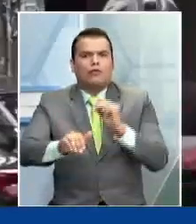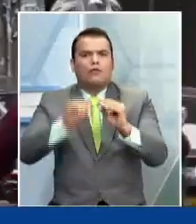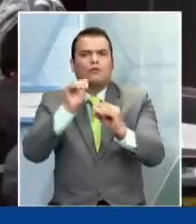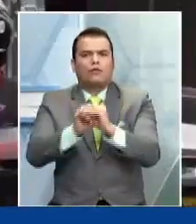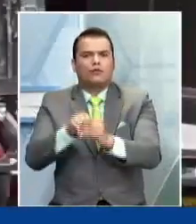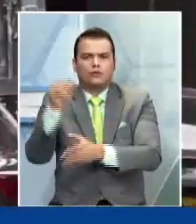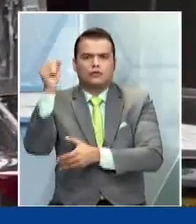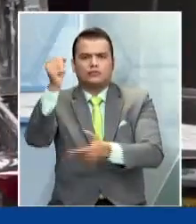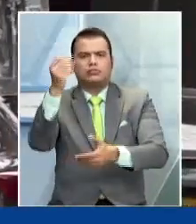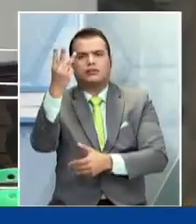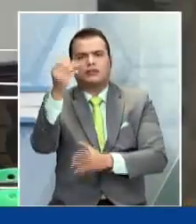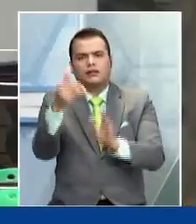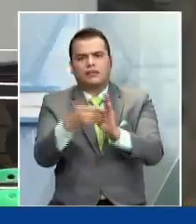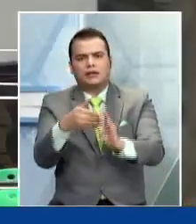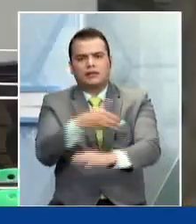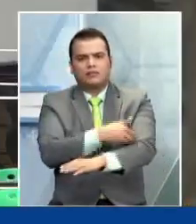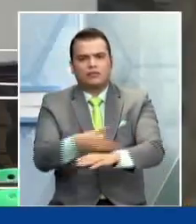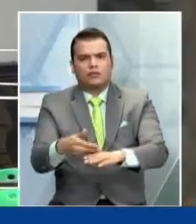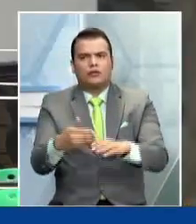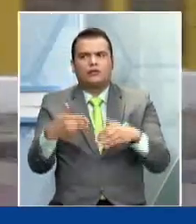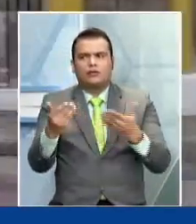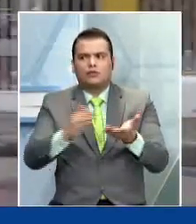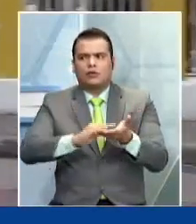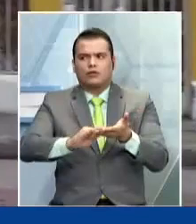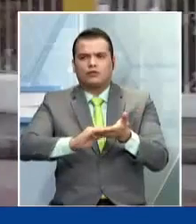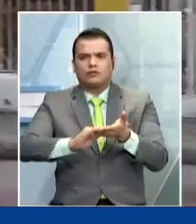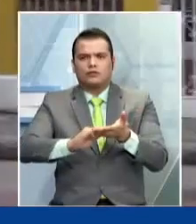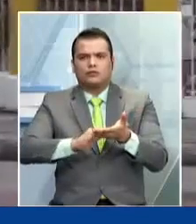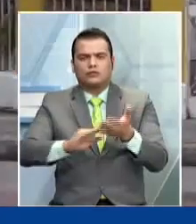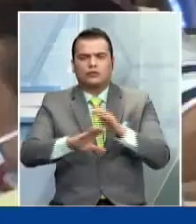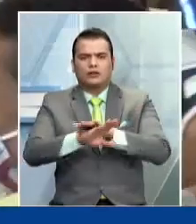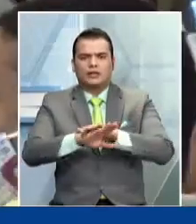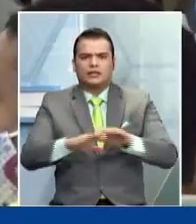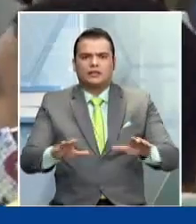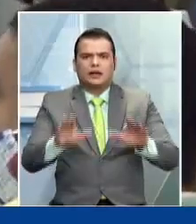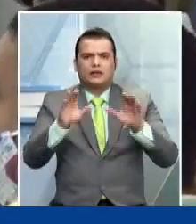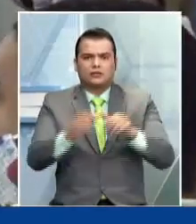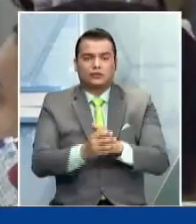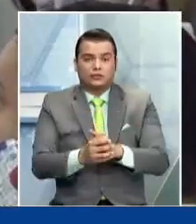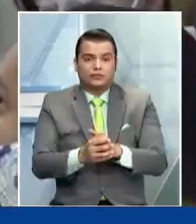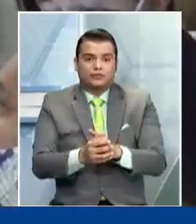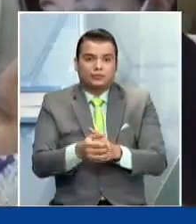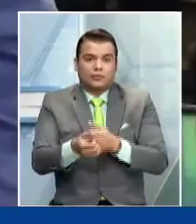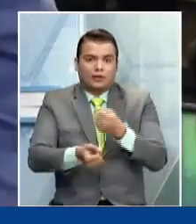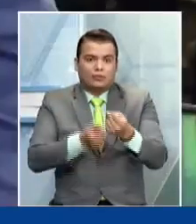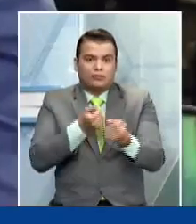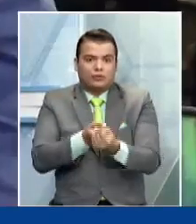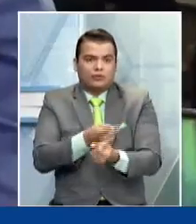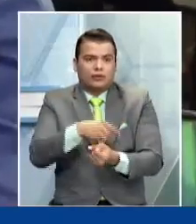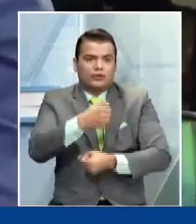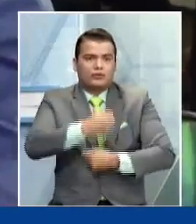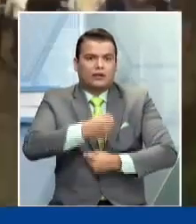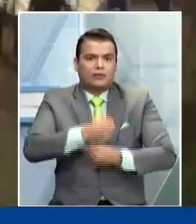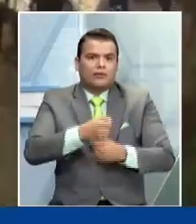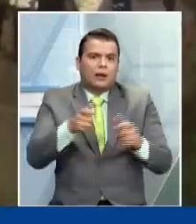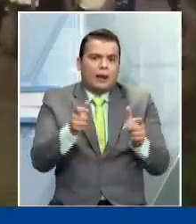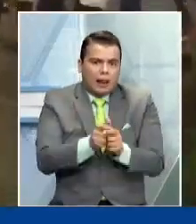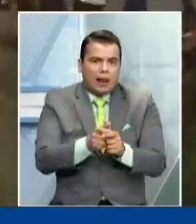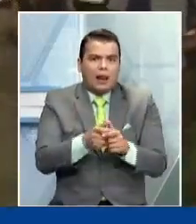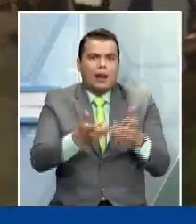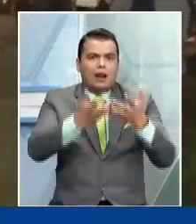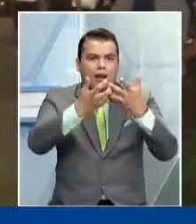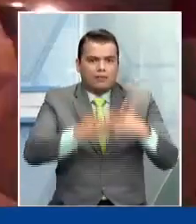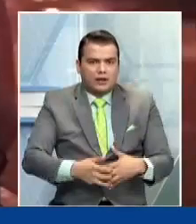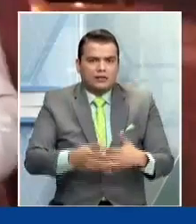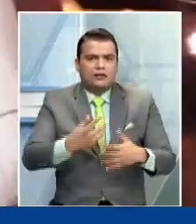30 mil millones de pesos para comenzar a dar respuesta a estas necesidades que tienen los empresarios independientes, pequeños, que es los que hemos venido